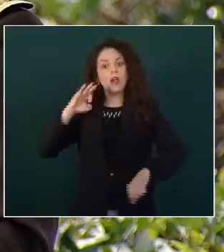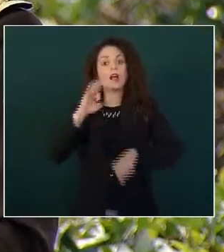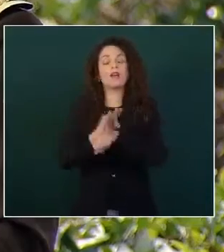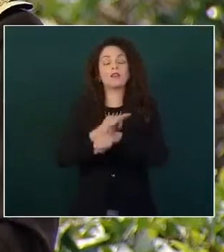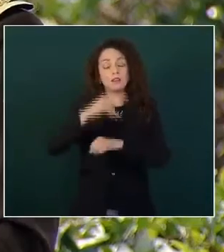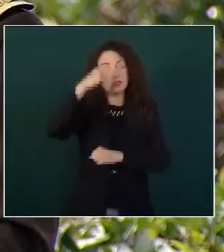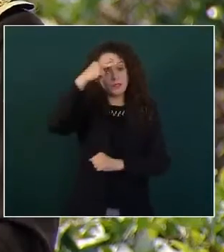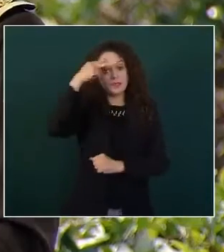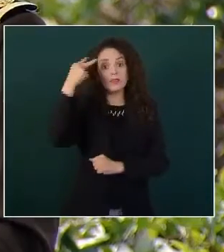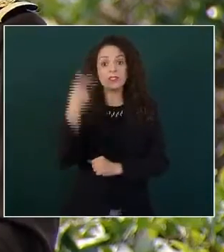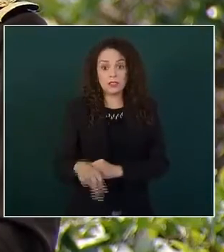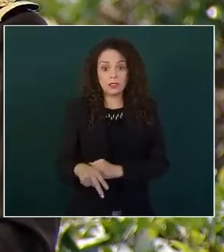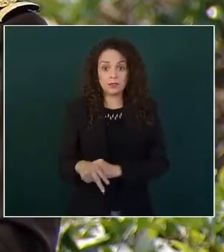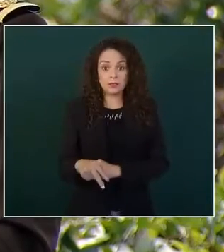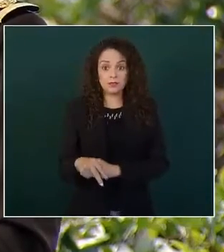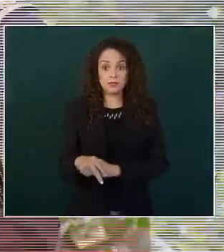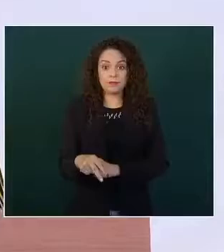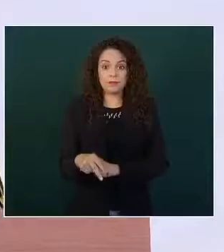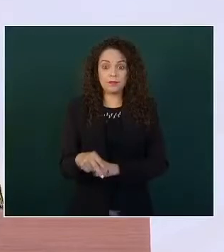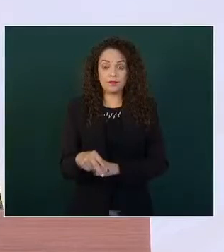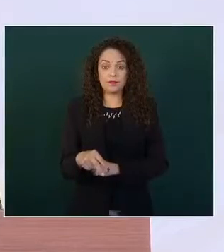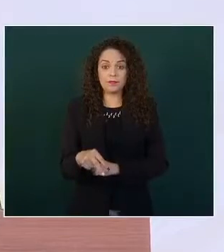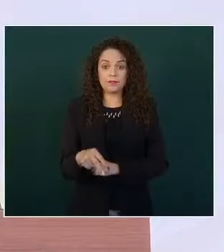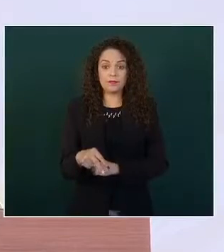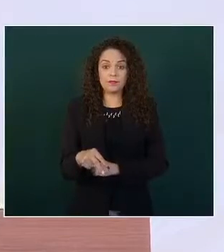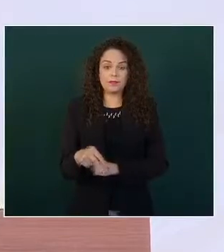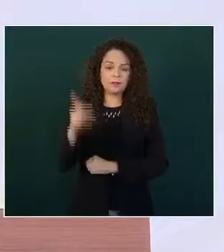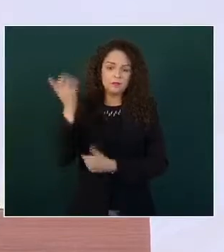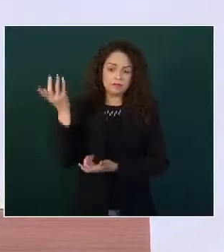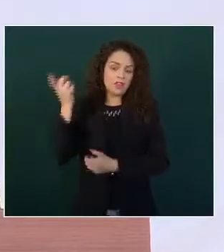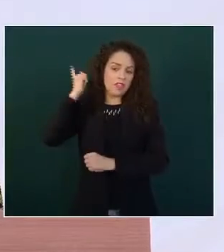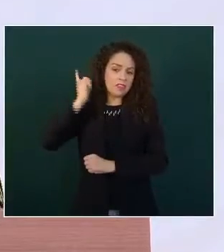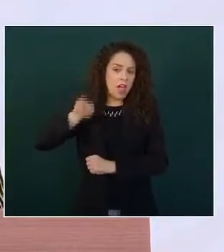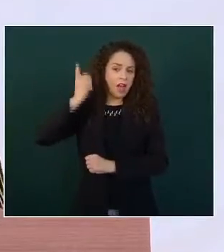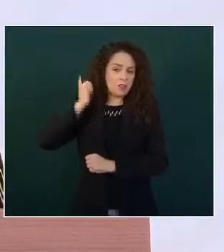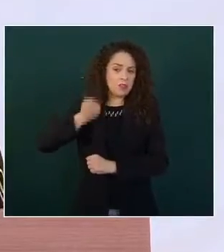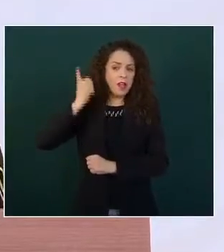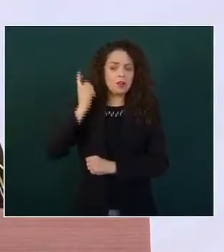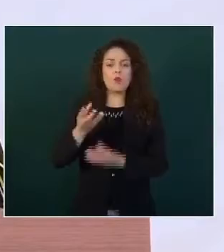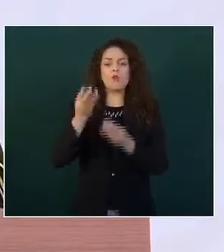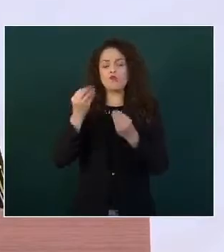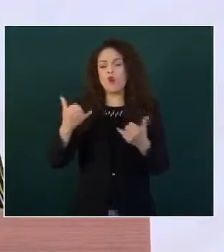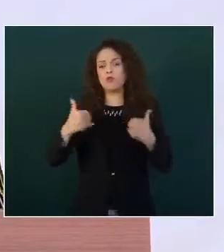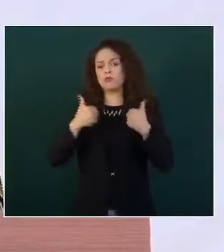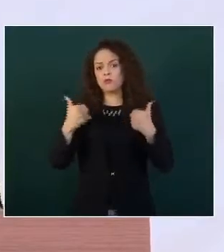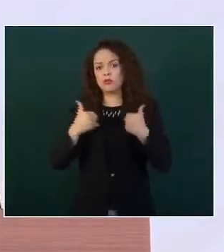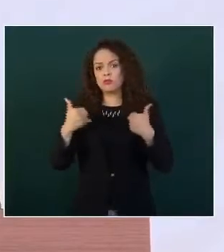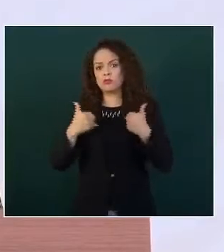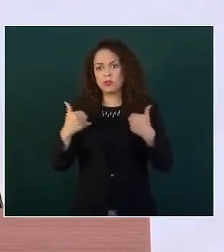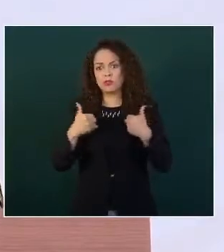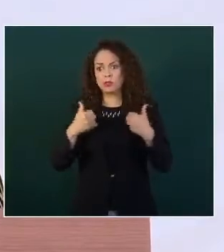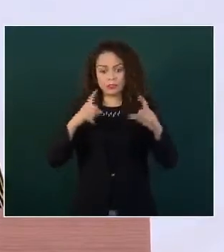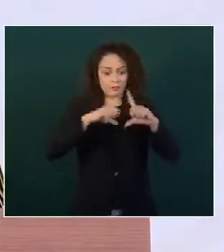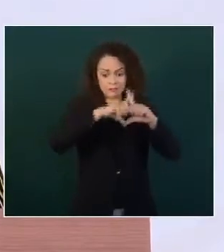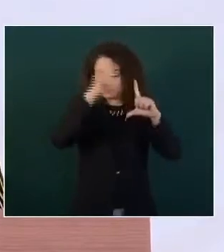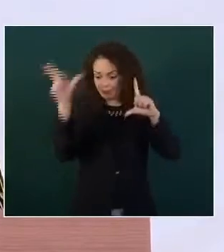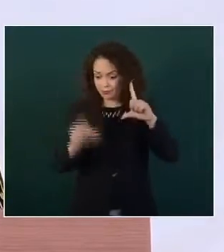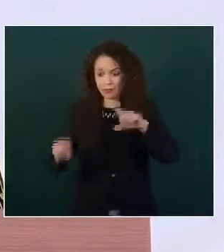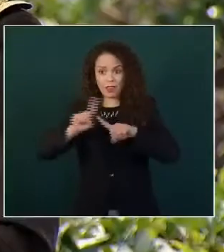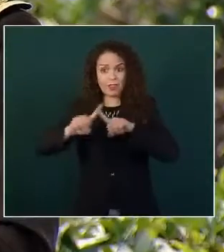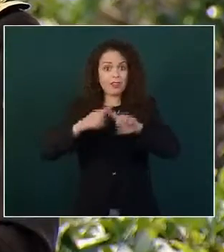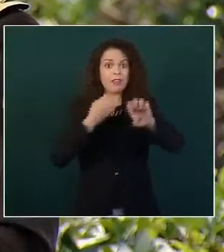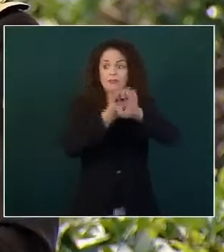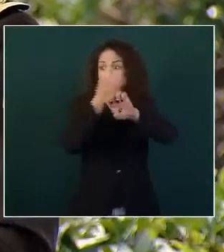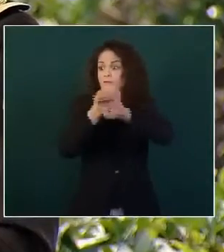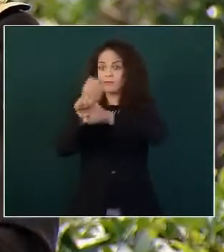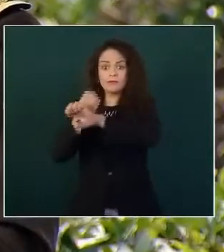A este propósito se une diariamente muchos jóvenes de todas partes del territorio nacional